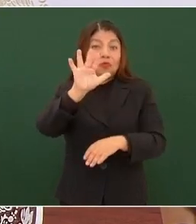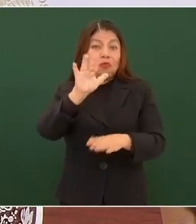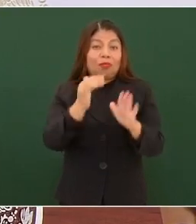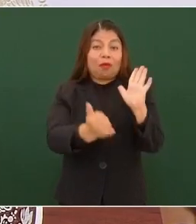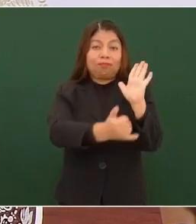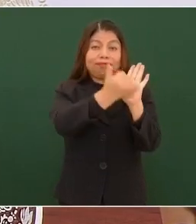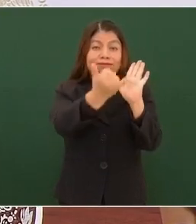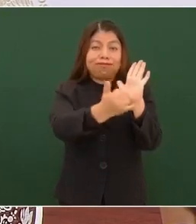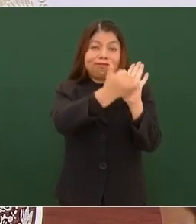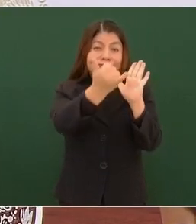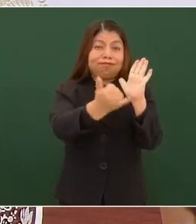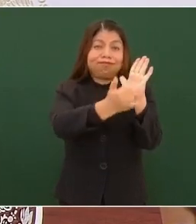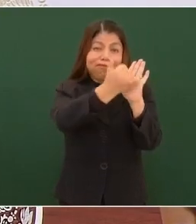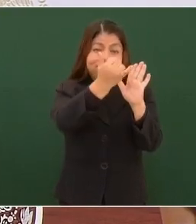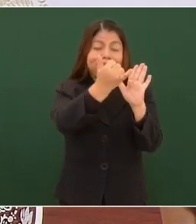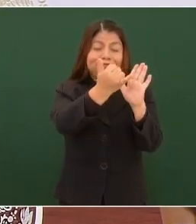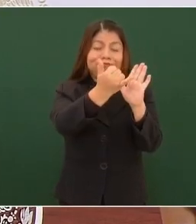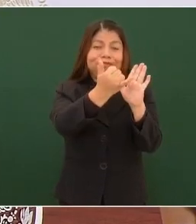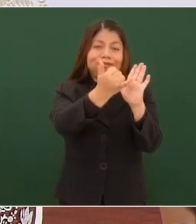todavía